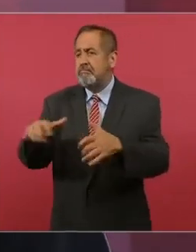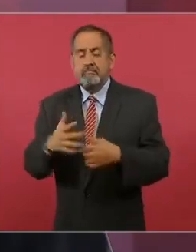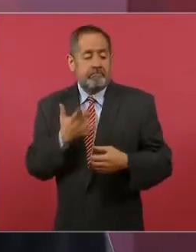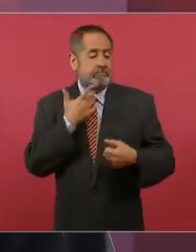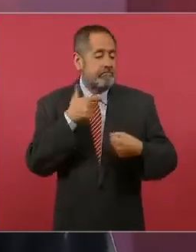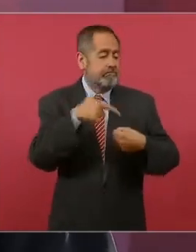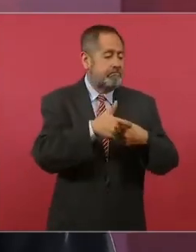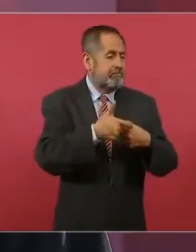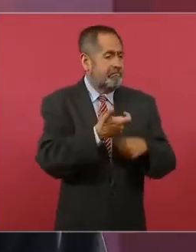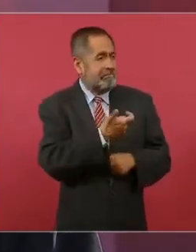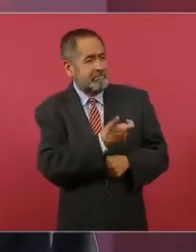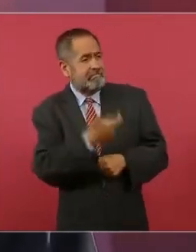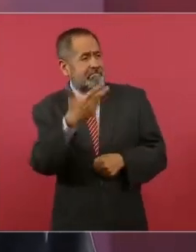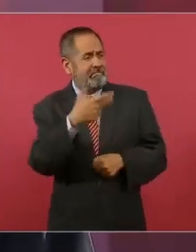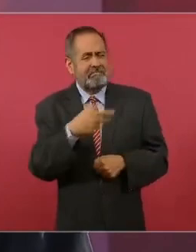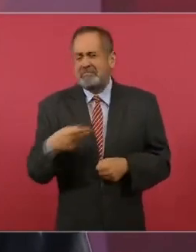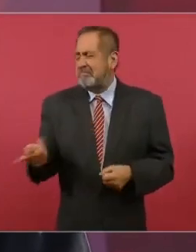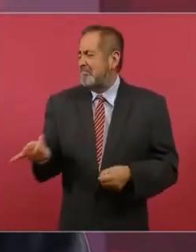la gasolina,